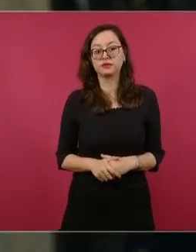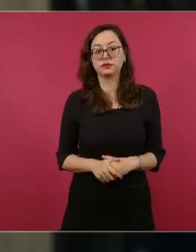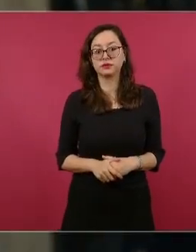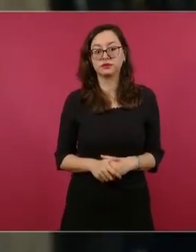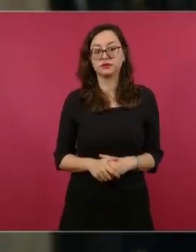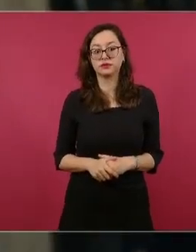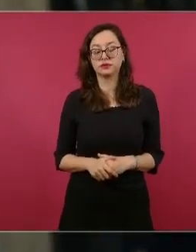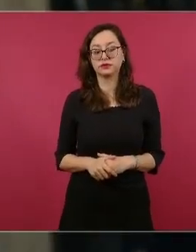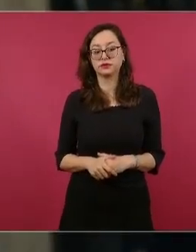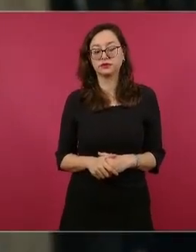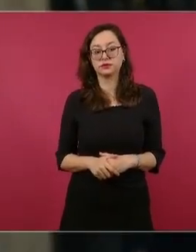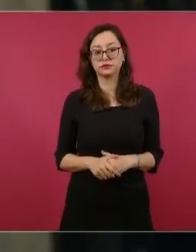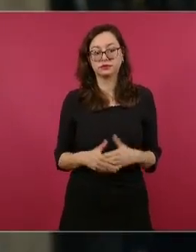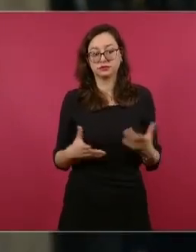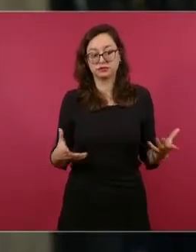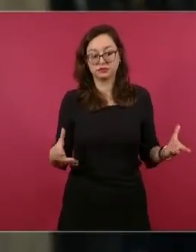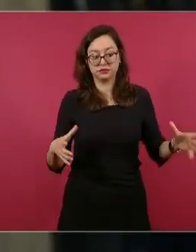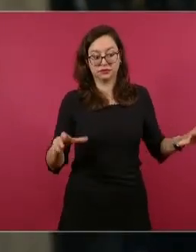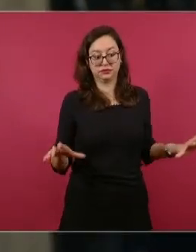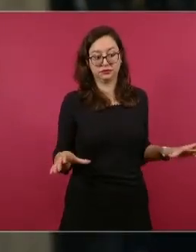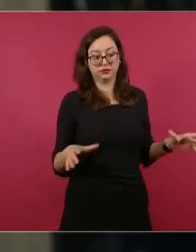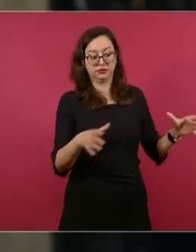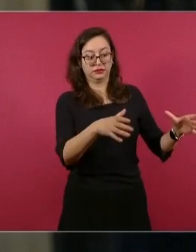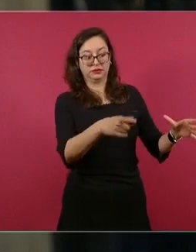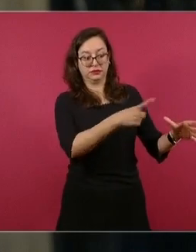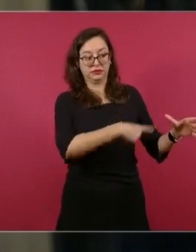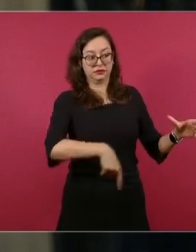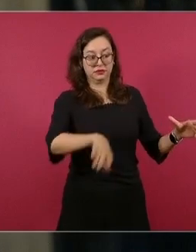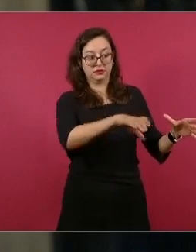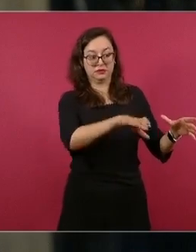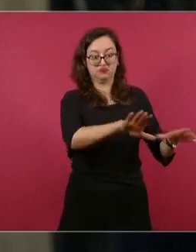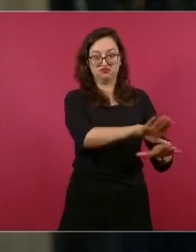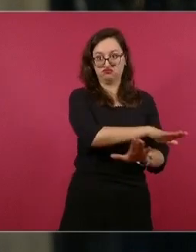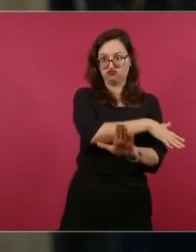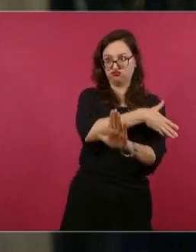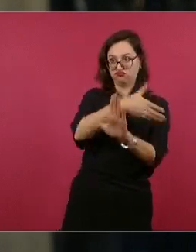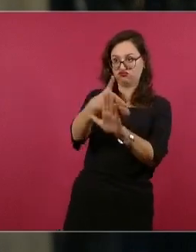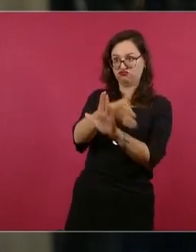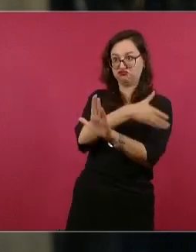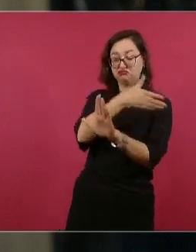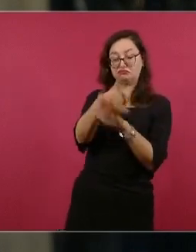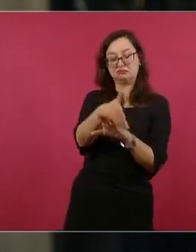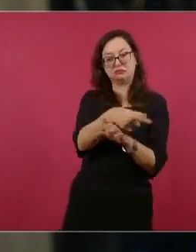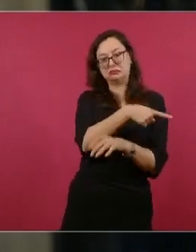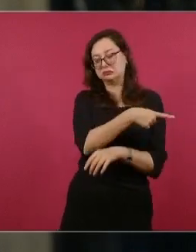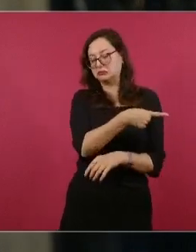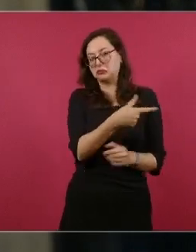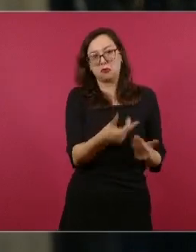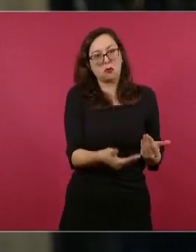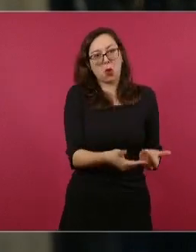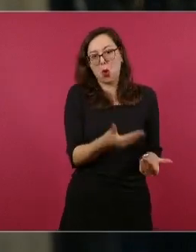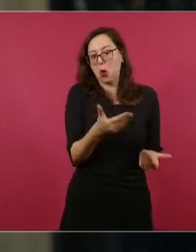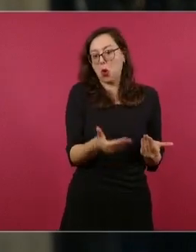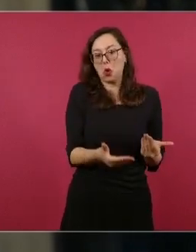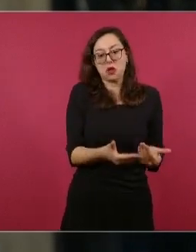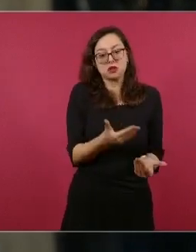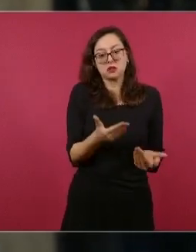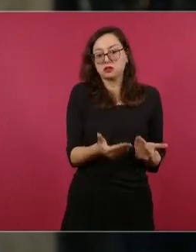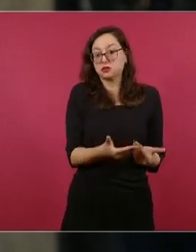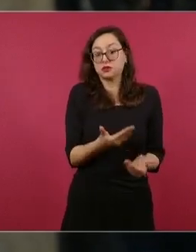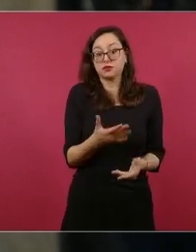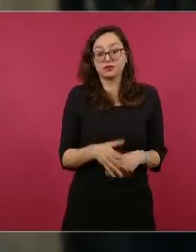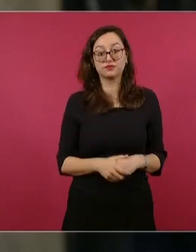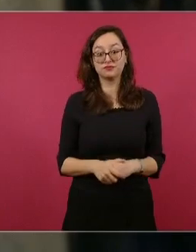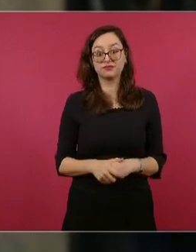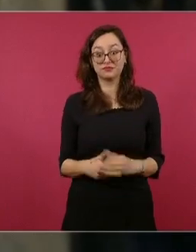quedó debilitada, pero también y cómo serán los contrapesos cuando hay una oposición con ese carácter, pero también qué sucede con